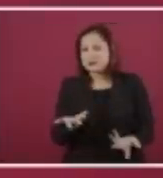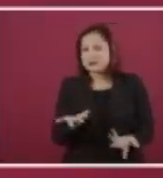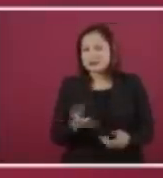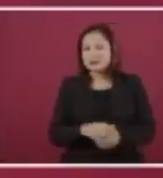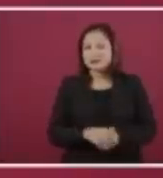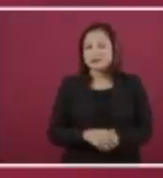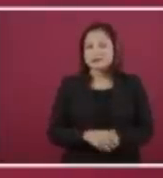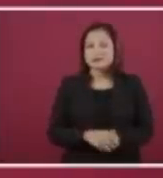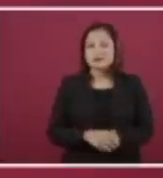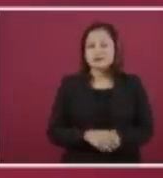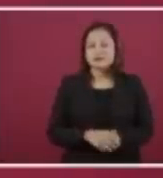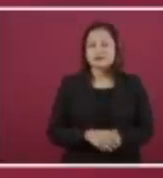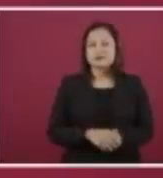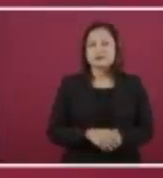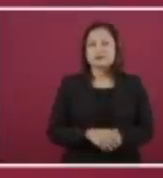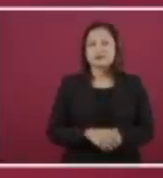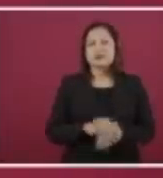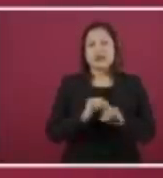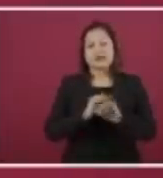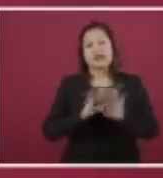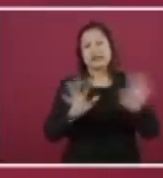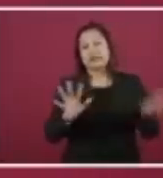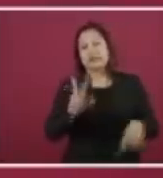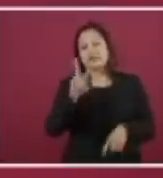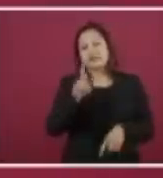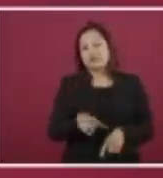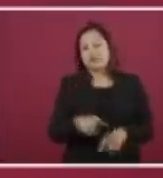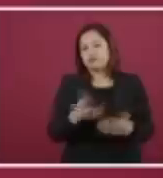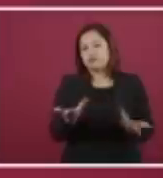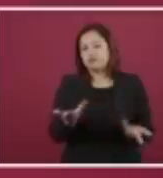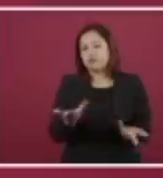Desde luego, es preferible